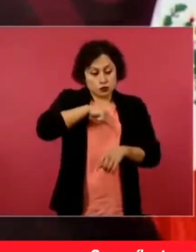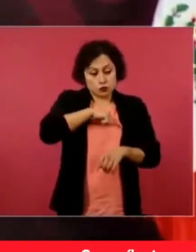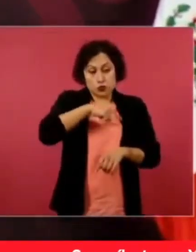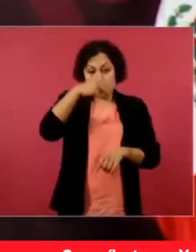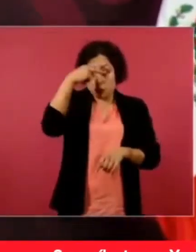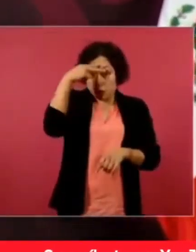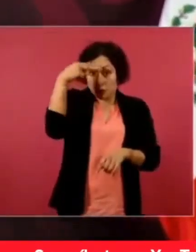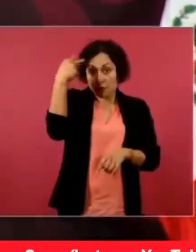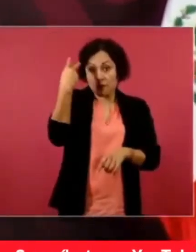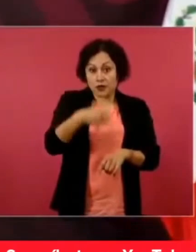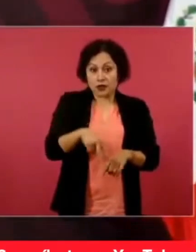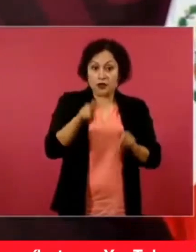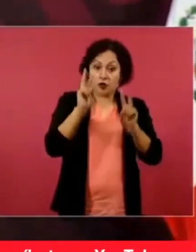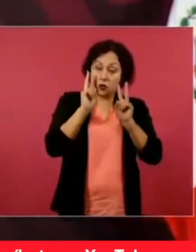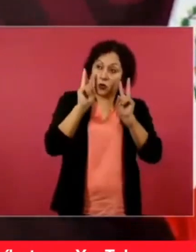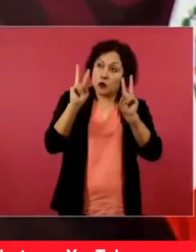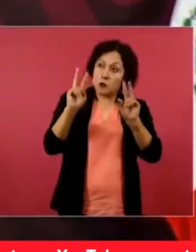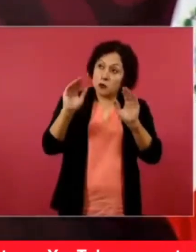Pues no.